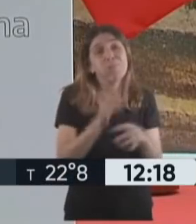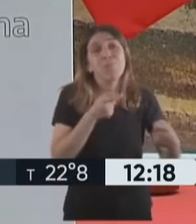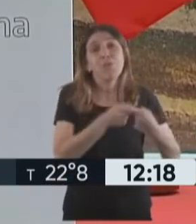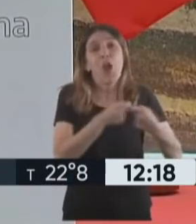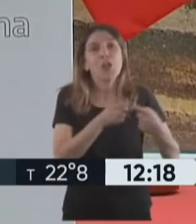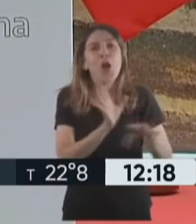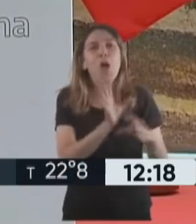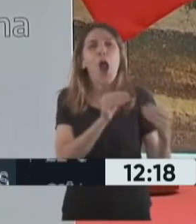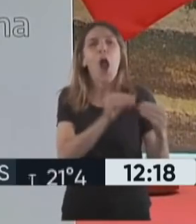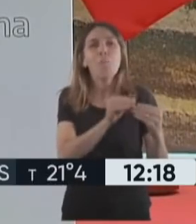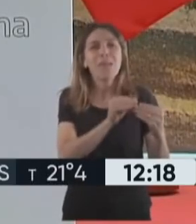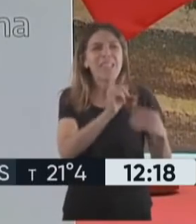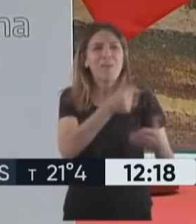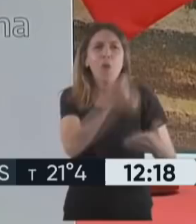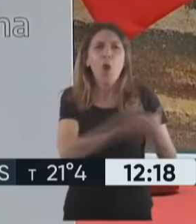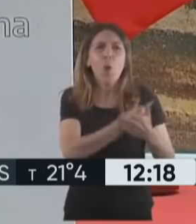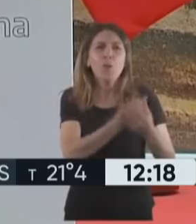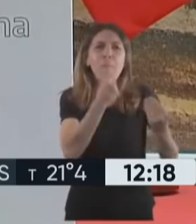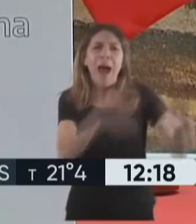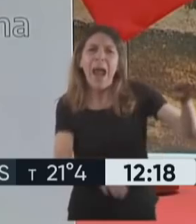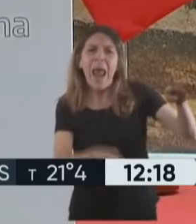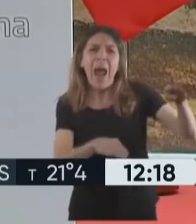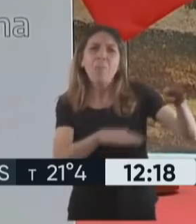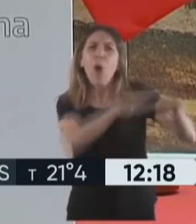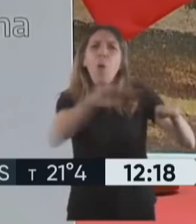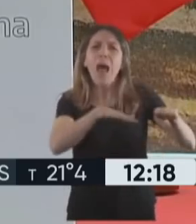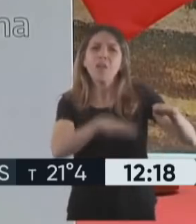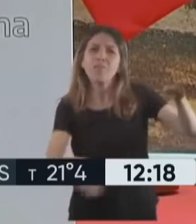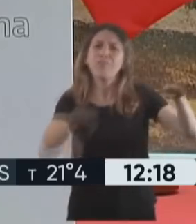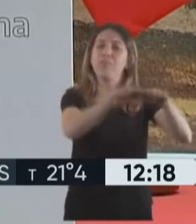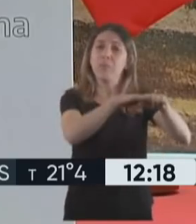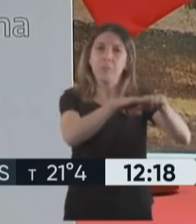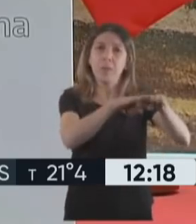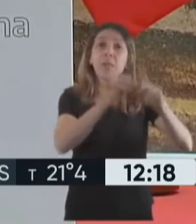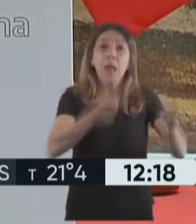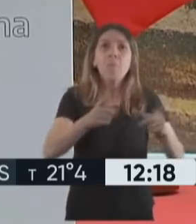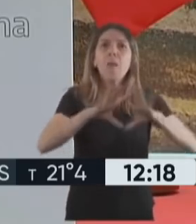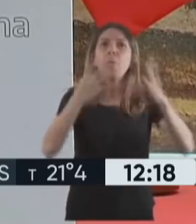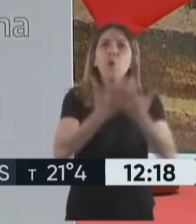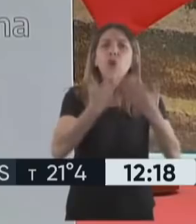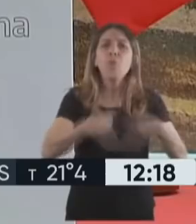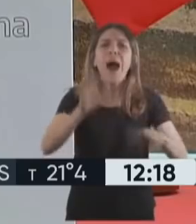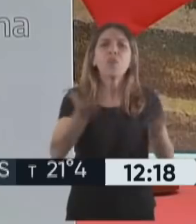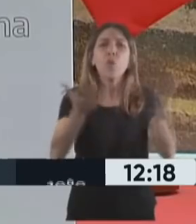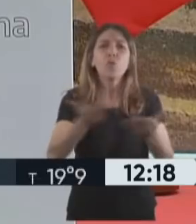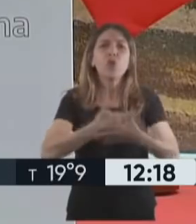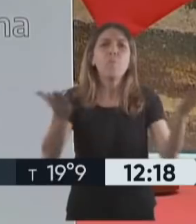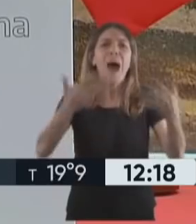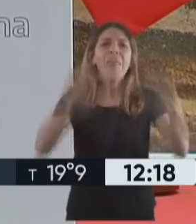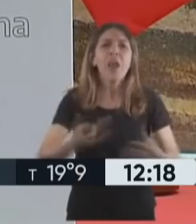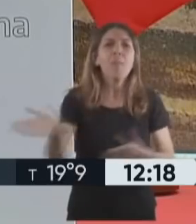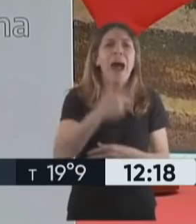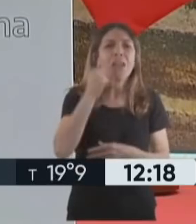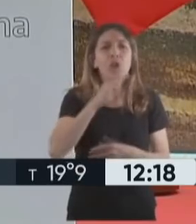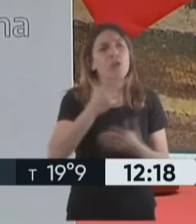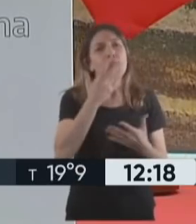cómplice en esta batalla contra la desigualdad contra en esta batalla por un mundo más justo más digno para todos y todas así que nos seguiremos